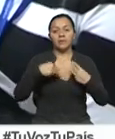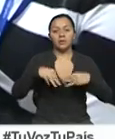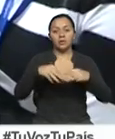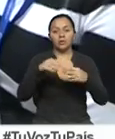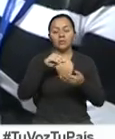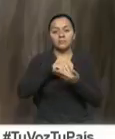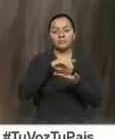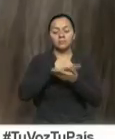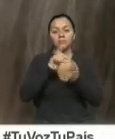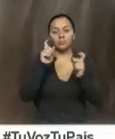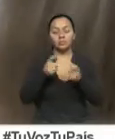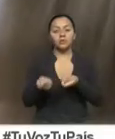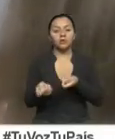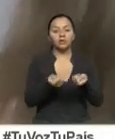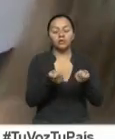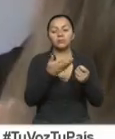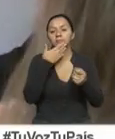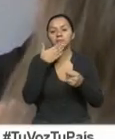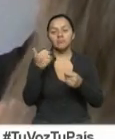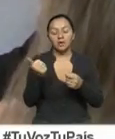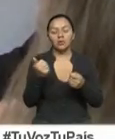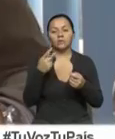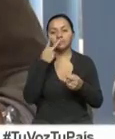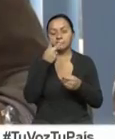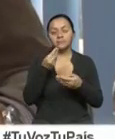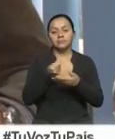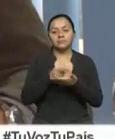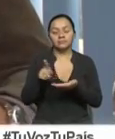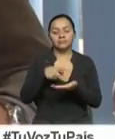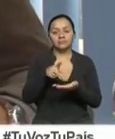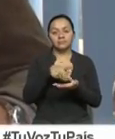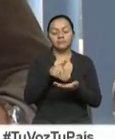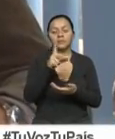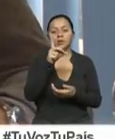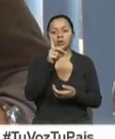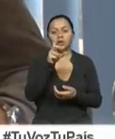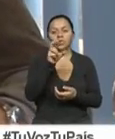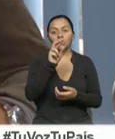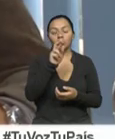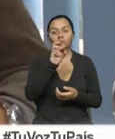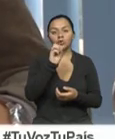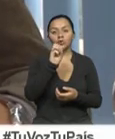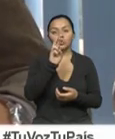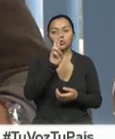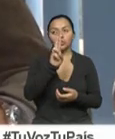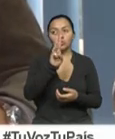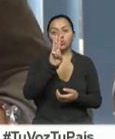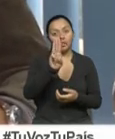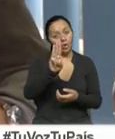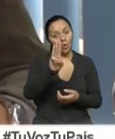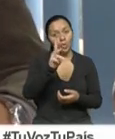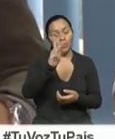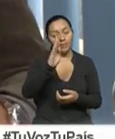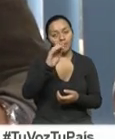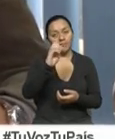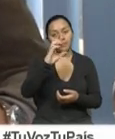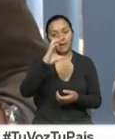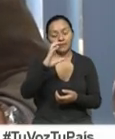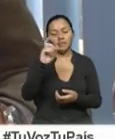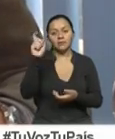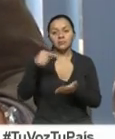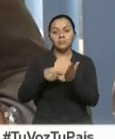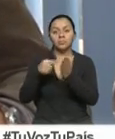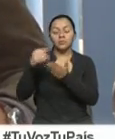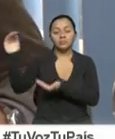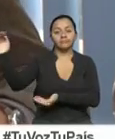la posibilidad de manejar unos mejores flujos de caja. El drawback nos ha dado a nosotros, de alguna manera, la posibilidad de